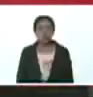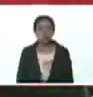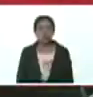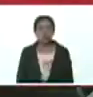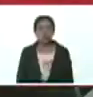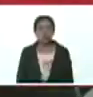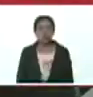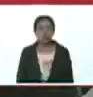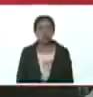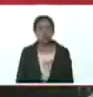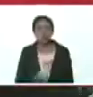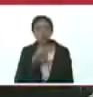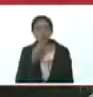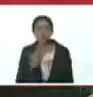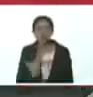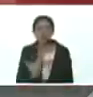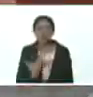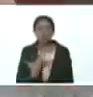Qué bueno.